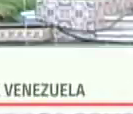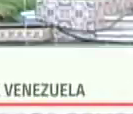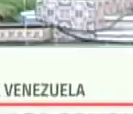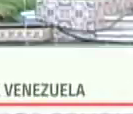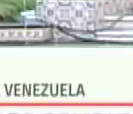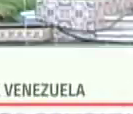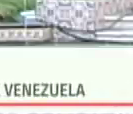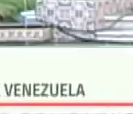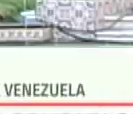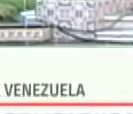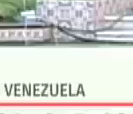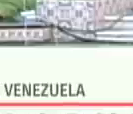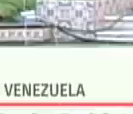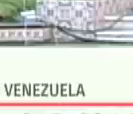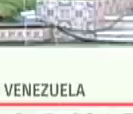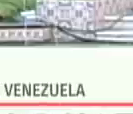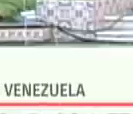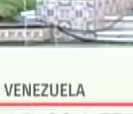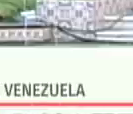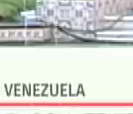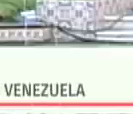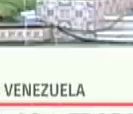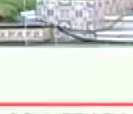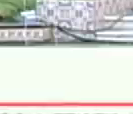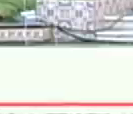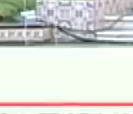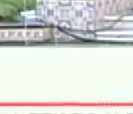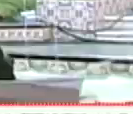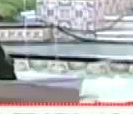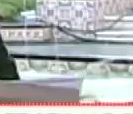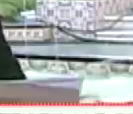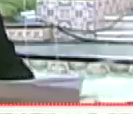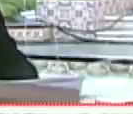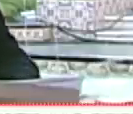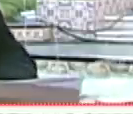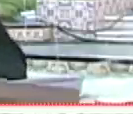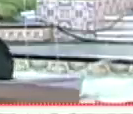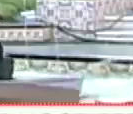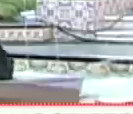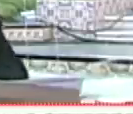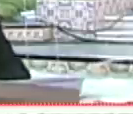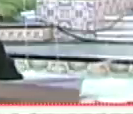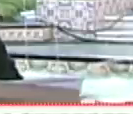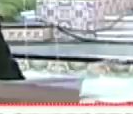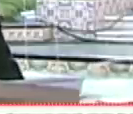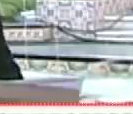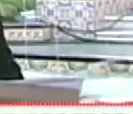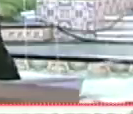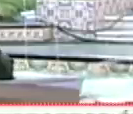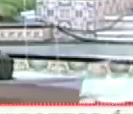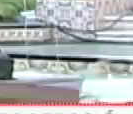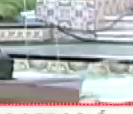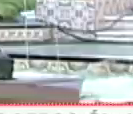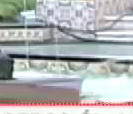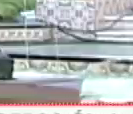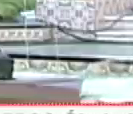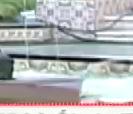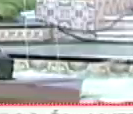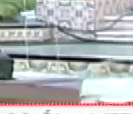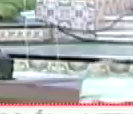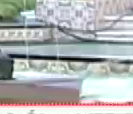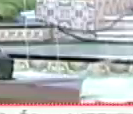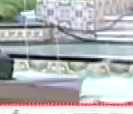es que en las últimas 24 horas se han registrado 8 nuevos casos, que vamos a empezar a detallar a